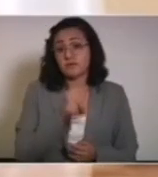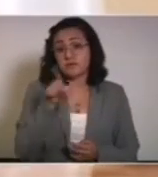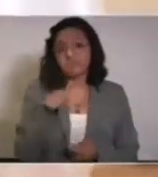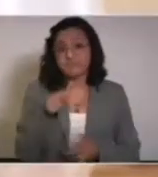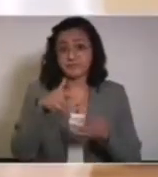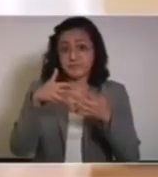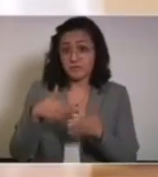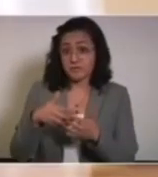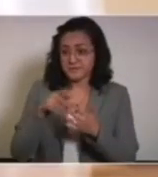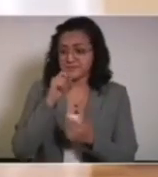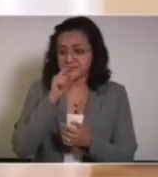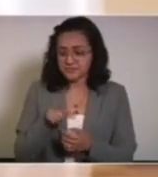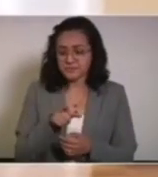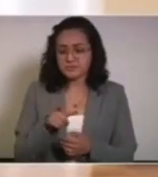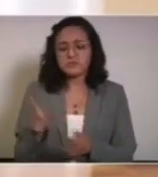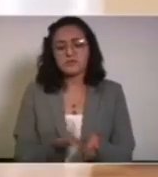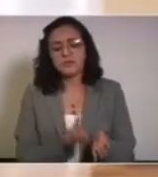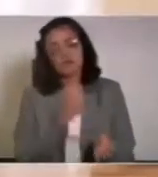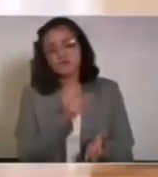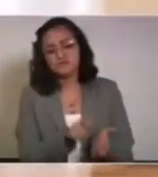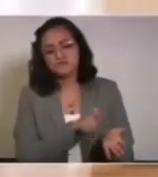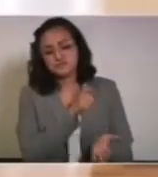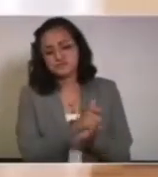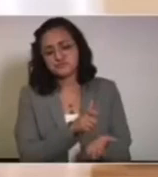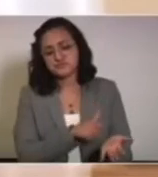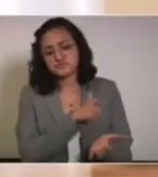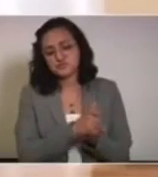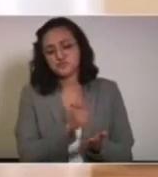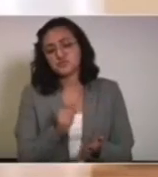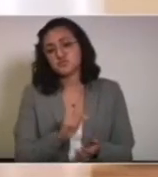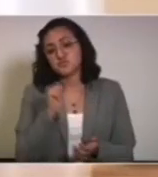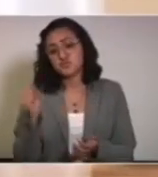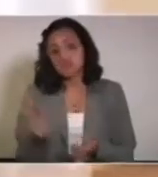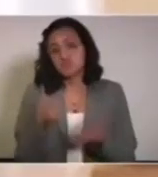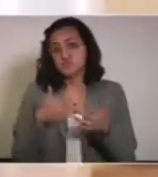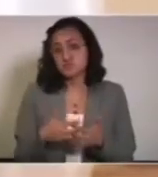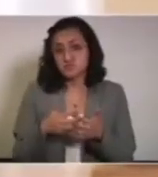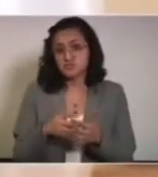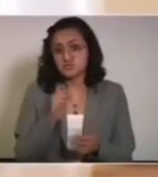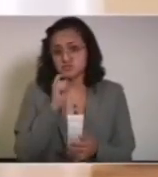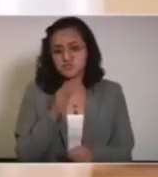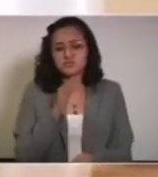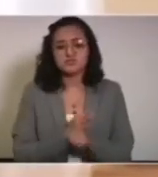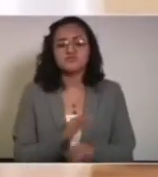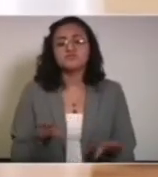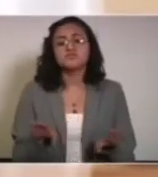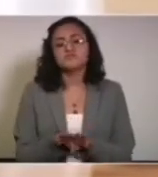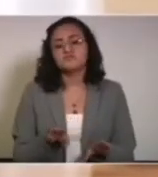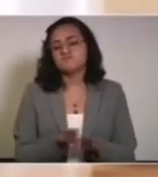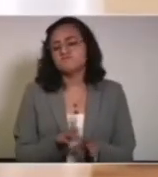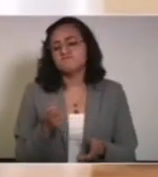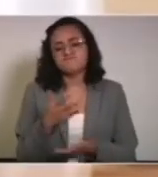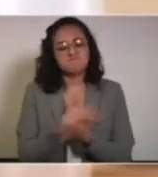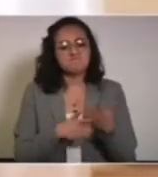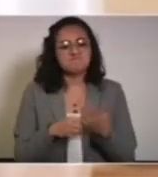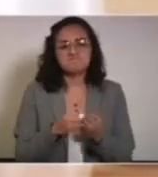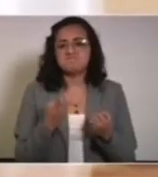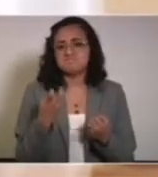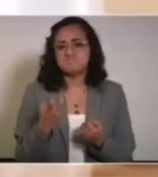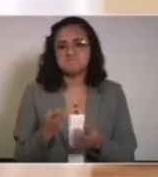empresas le depositaban a otra cuenta de otra empresa y así es como sacaban el dinero